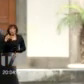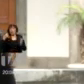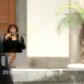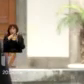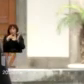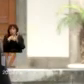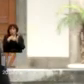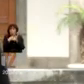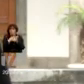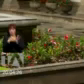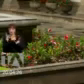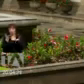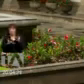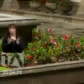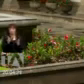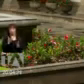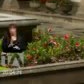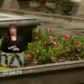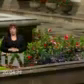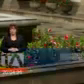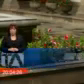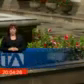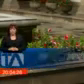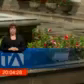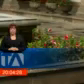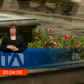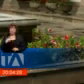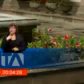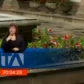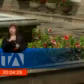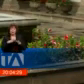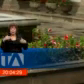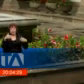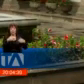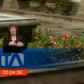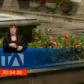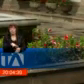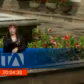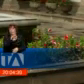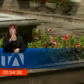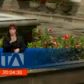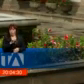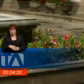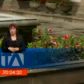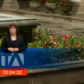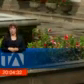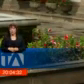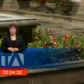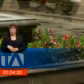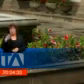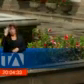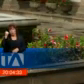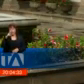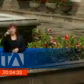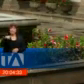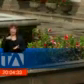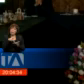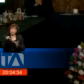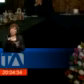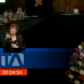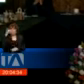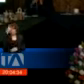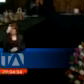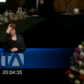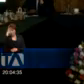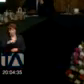ser automático. Y anunciaron que se conformará una comisión para definir cuál será la hoja de ruta para acceder al pago de los montos adeudados.